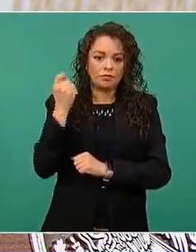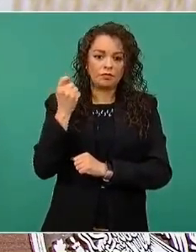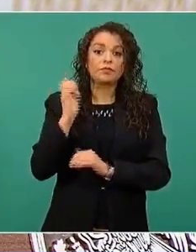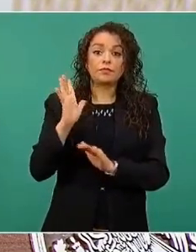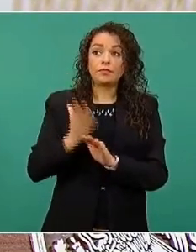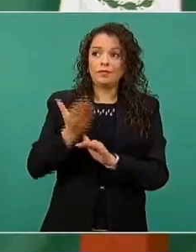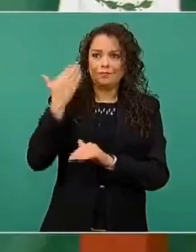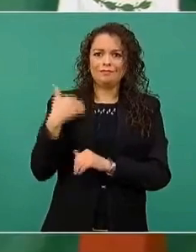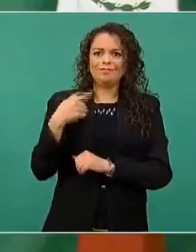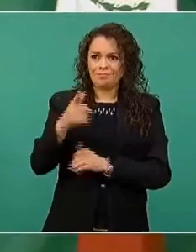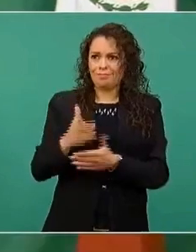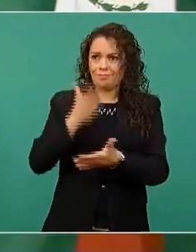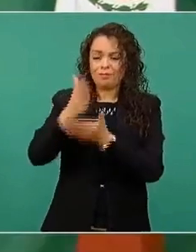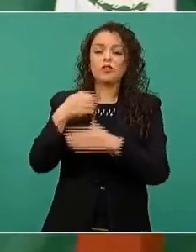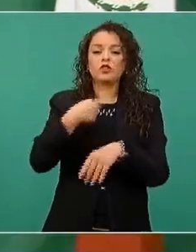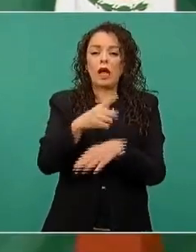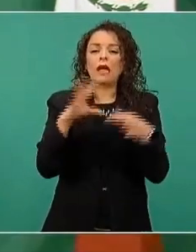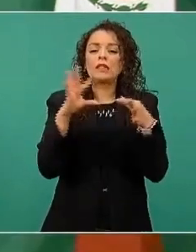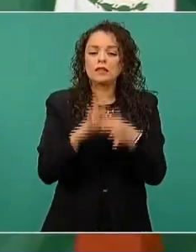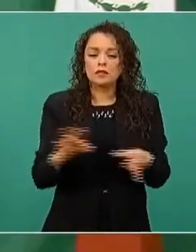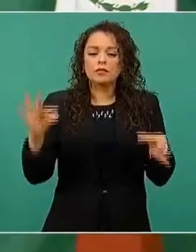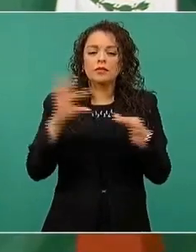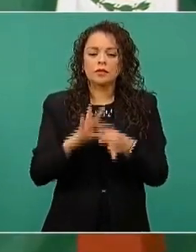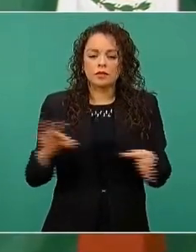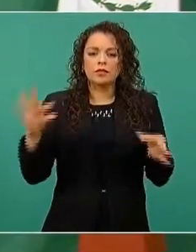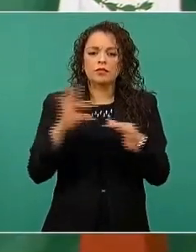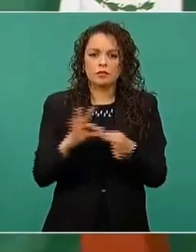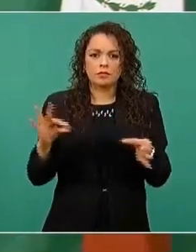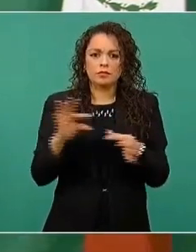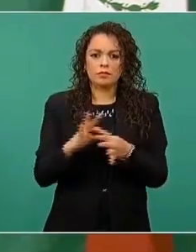ya no están, nos ofrecieron